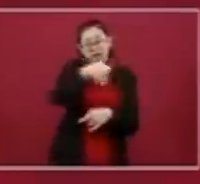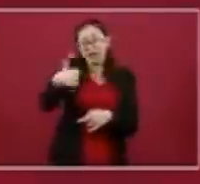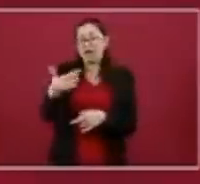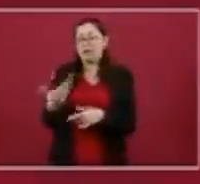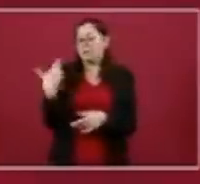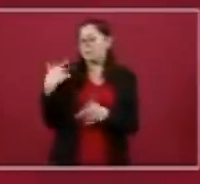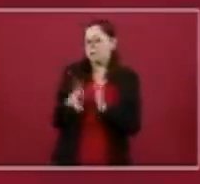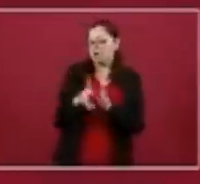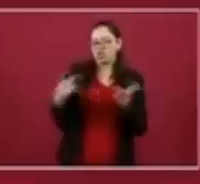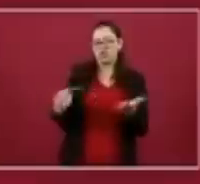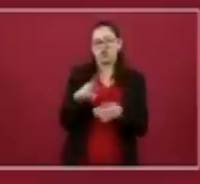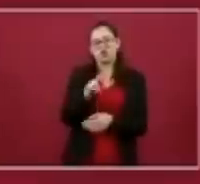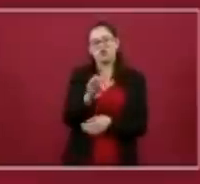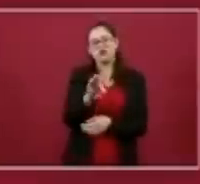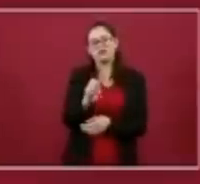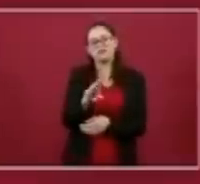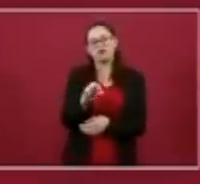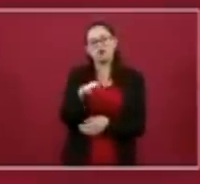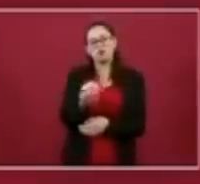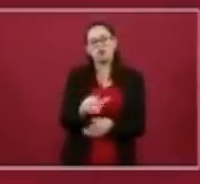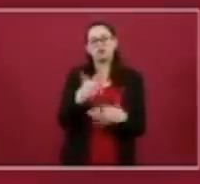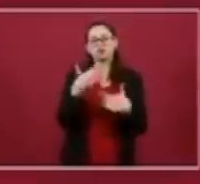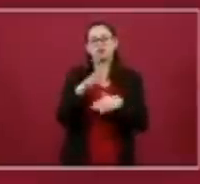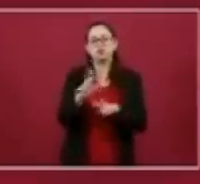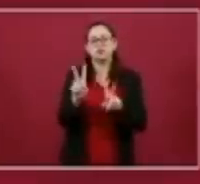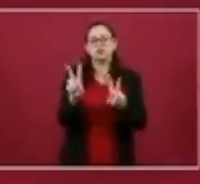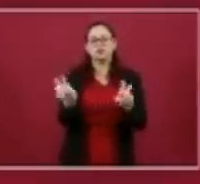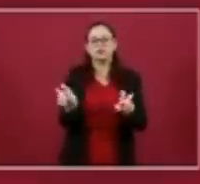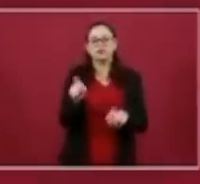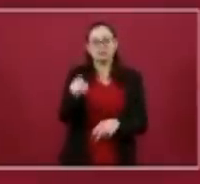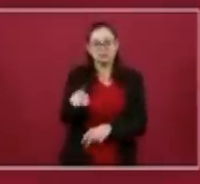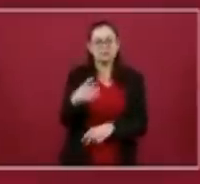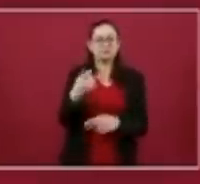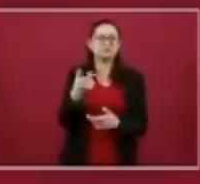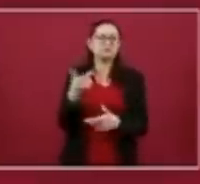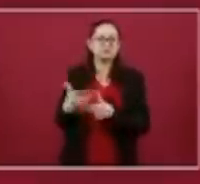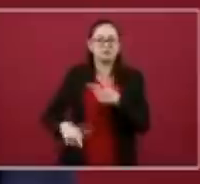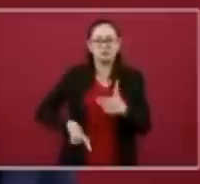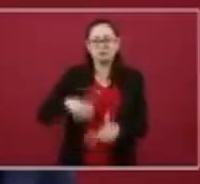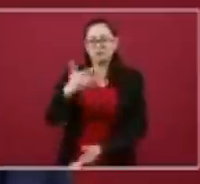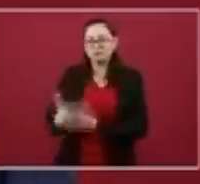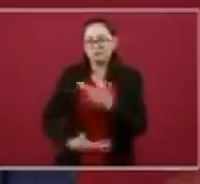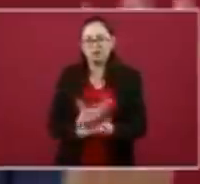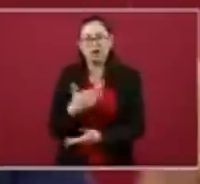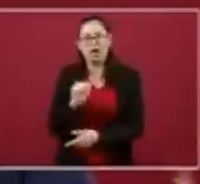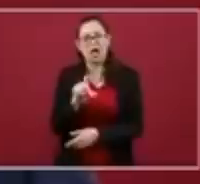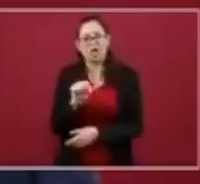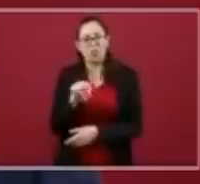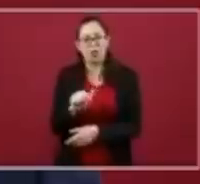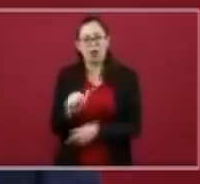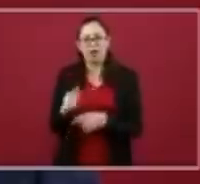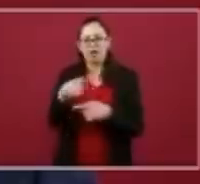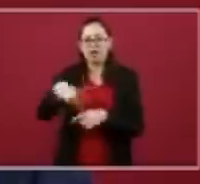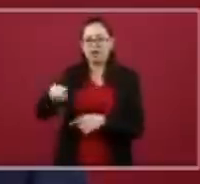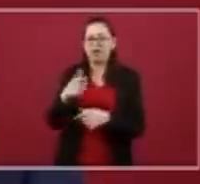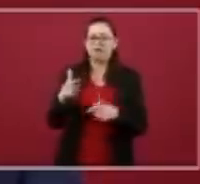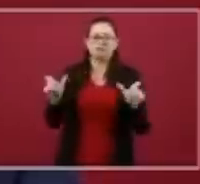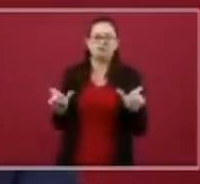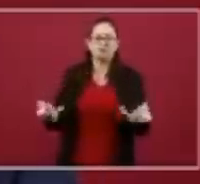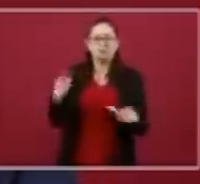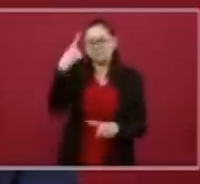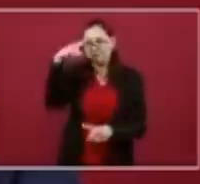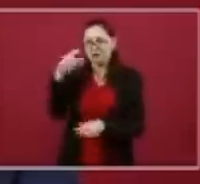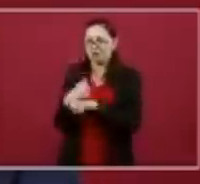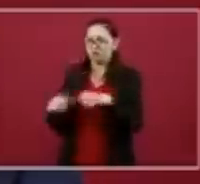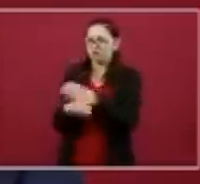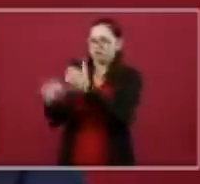Reforma del funcionario de aduanas. Se va a